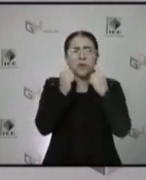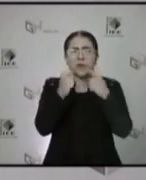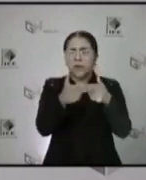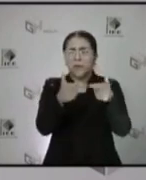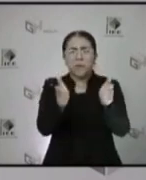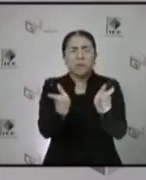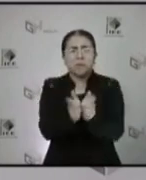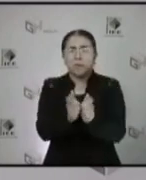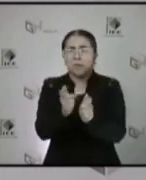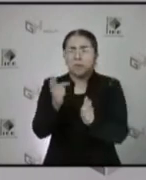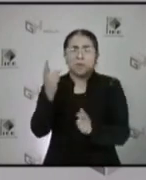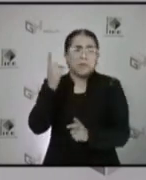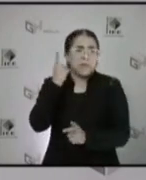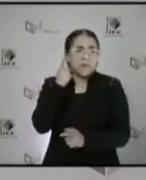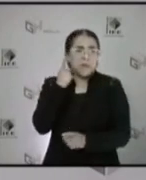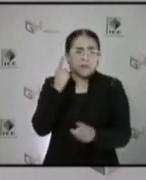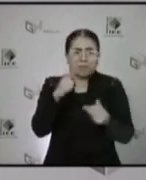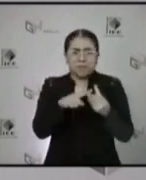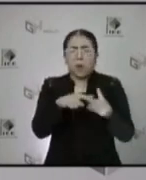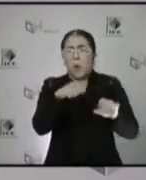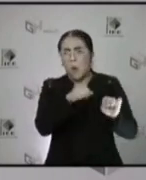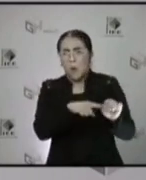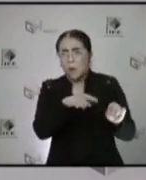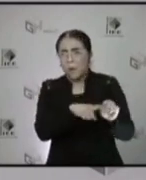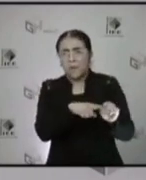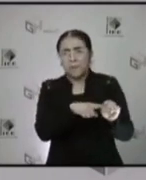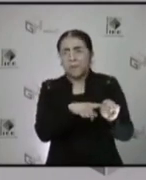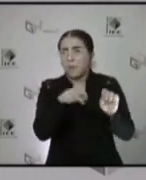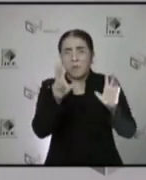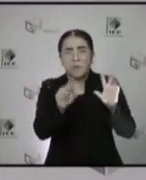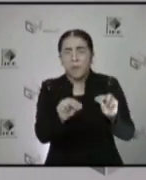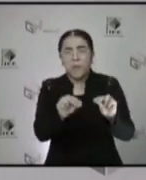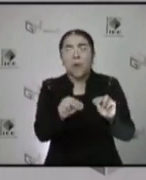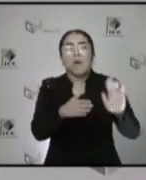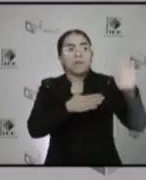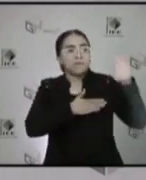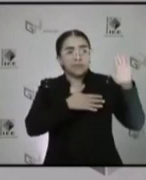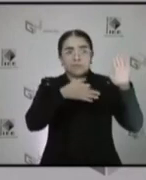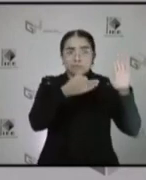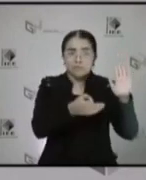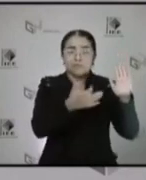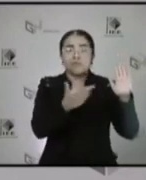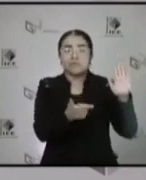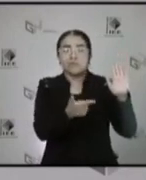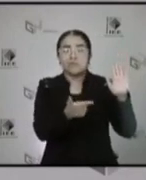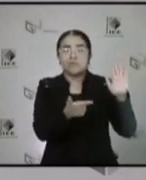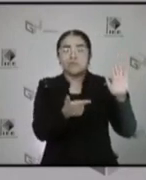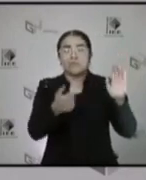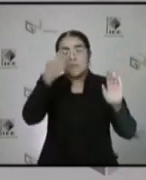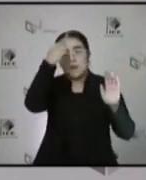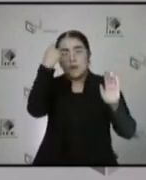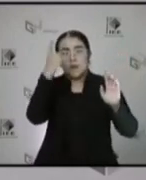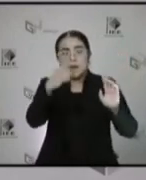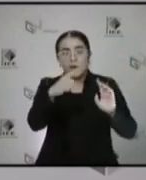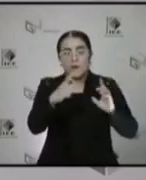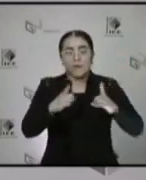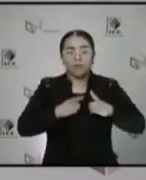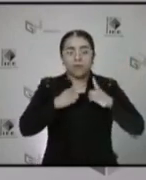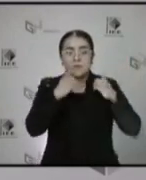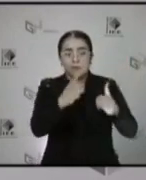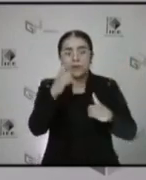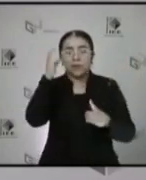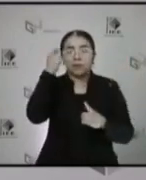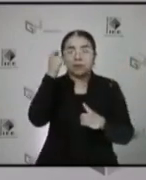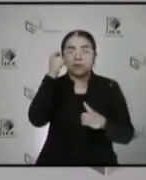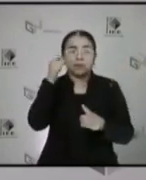político, sin importar banderas, solo que tengan un compromiso y que tengan como misión servir a la gente, como lo he hecho